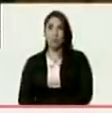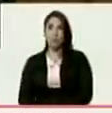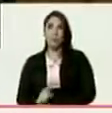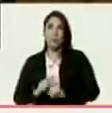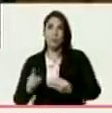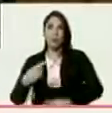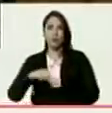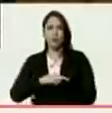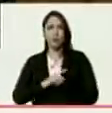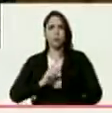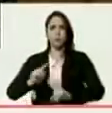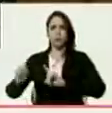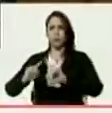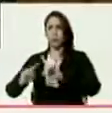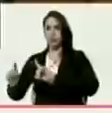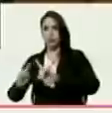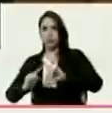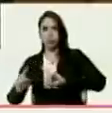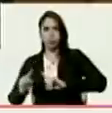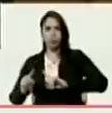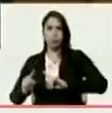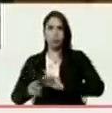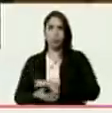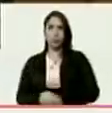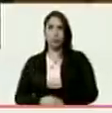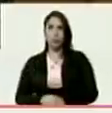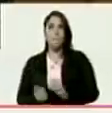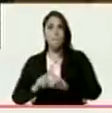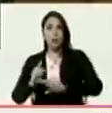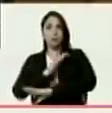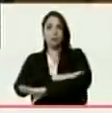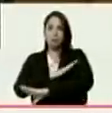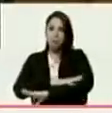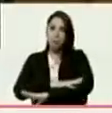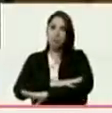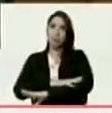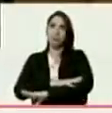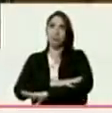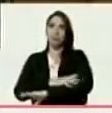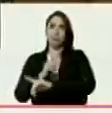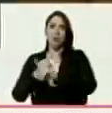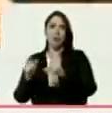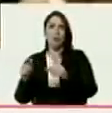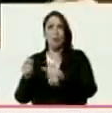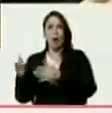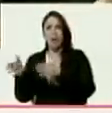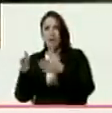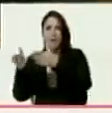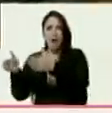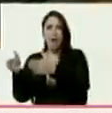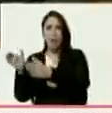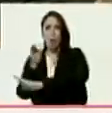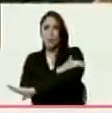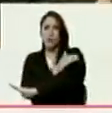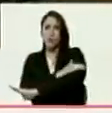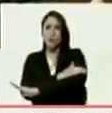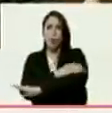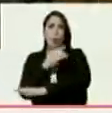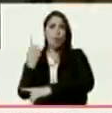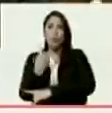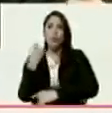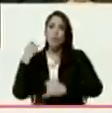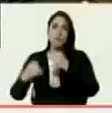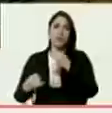nosotros actuar. Para que salgan del desacato en la cual los han llevado sectores opositores, que el único fin que tuvieron desde que llegaron ahí